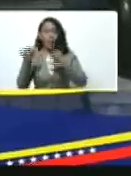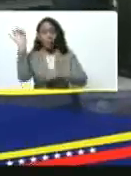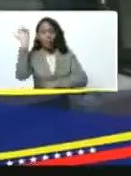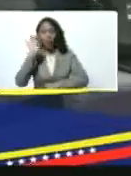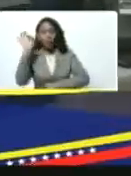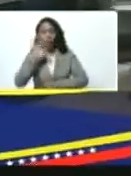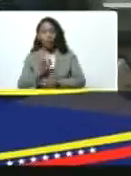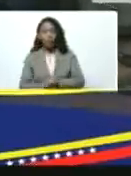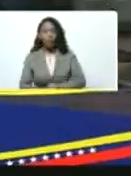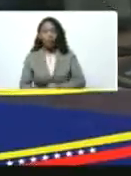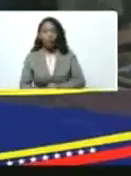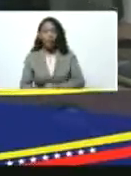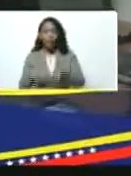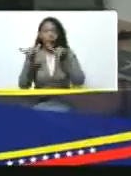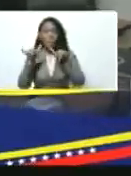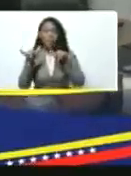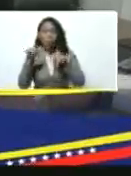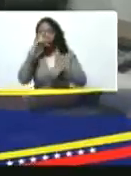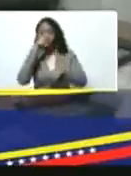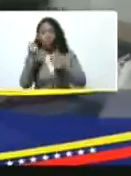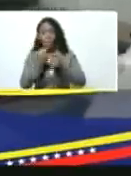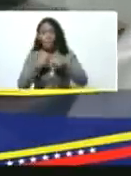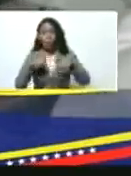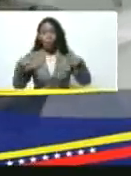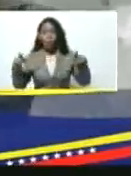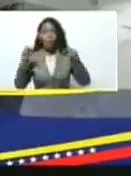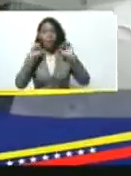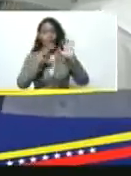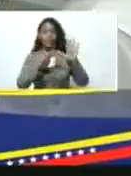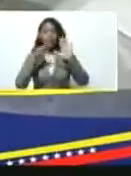46%. Y en el mismo año hubo un incremento del